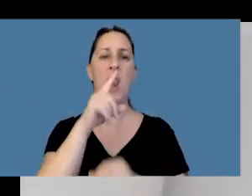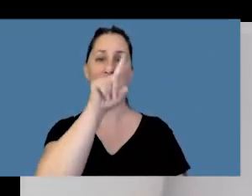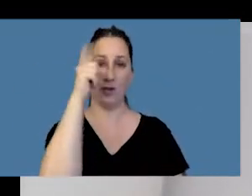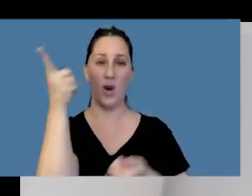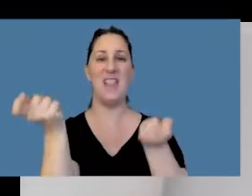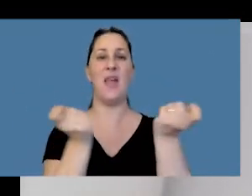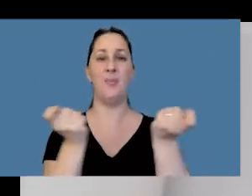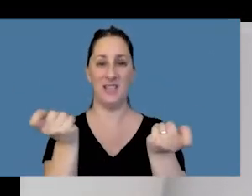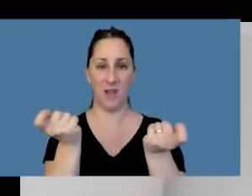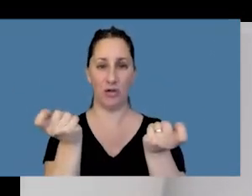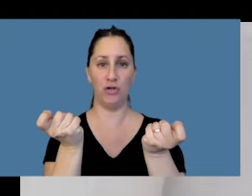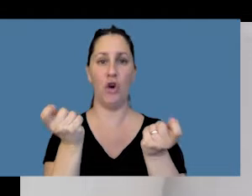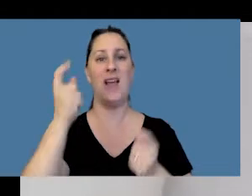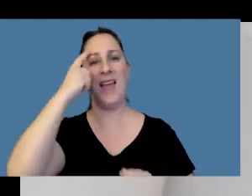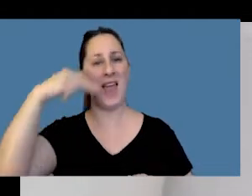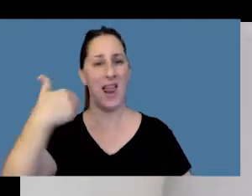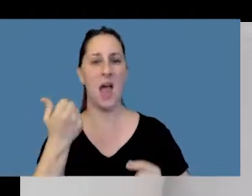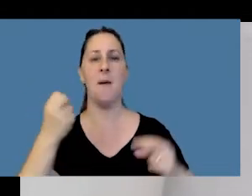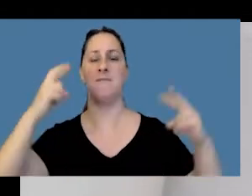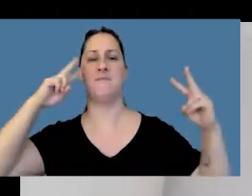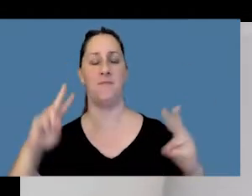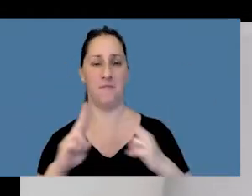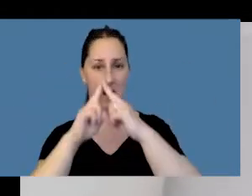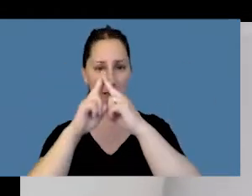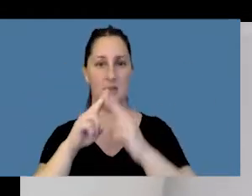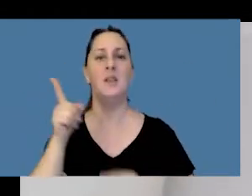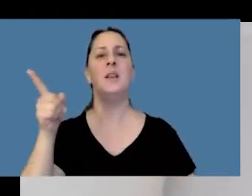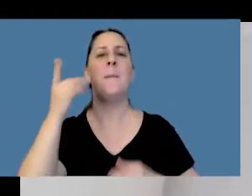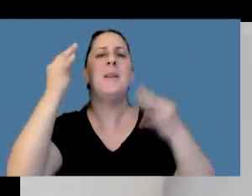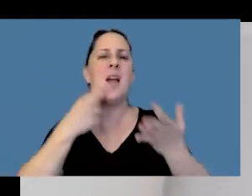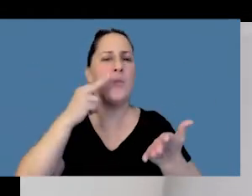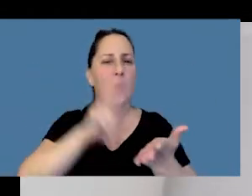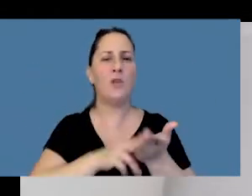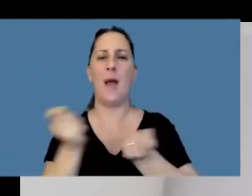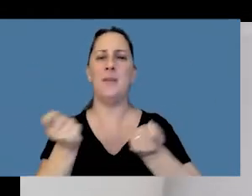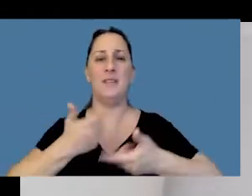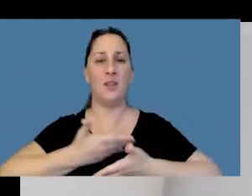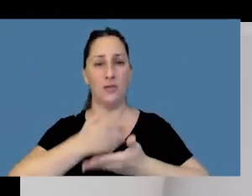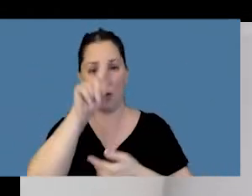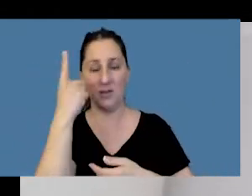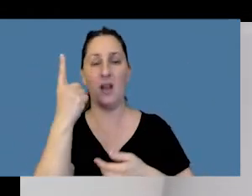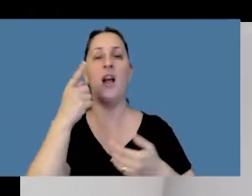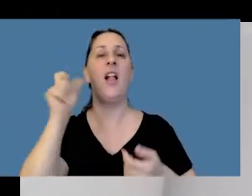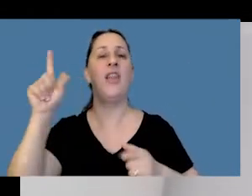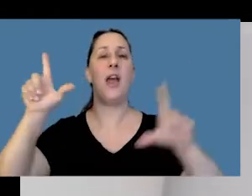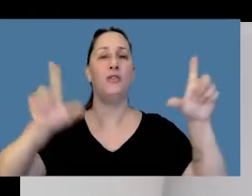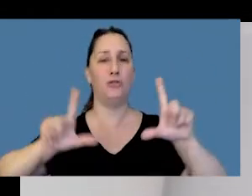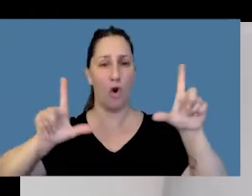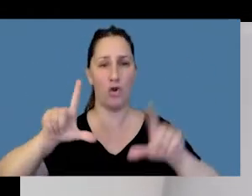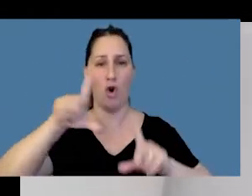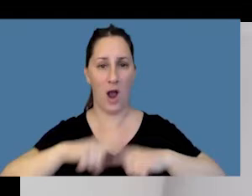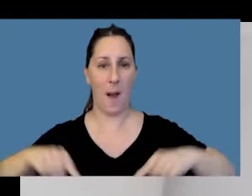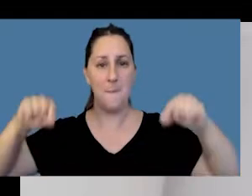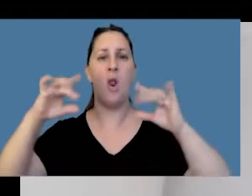Administración ENA, París, Francia, especialización en impuestos, Administración Nacional en Impuestos, Tokio, Japón, diplomada